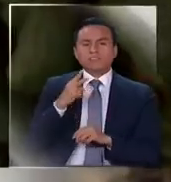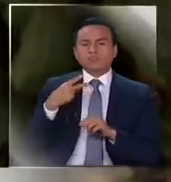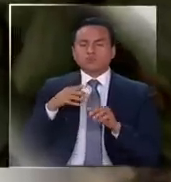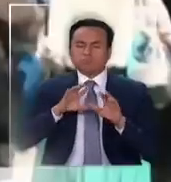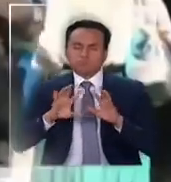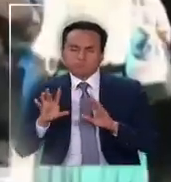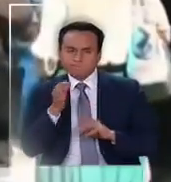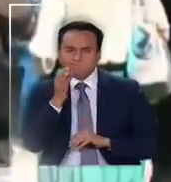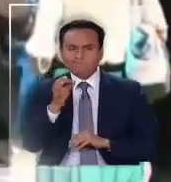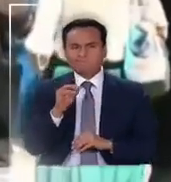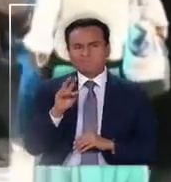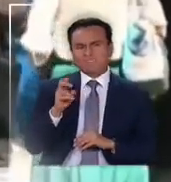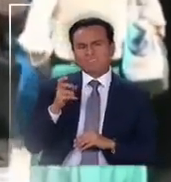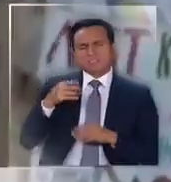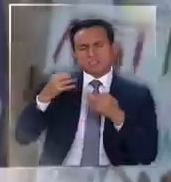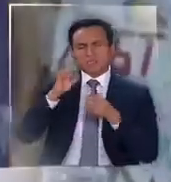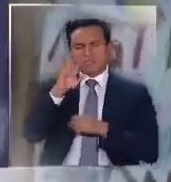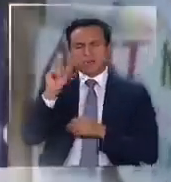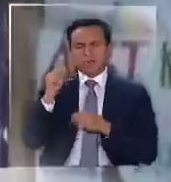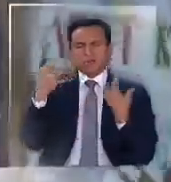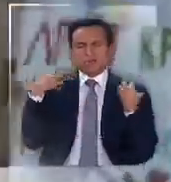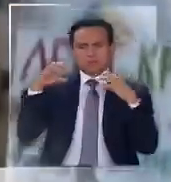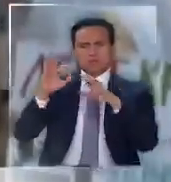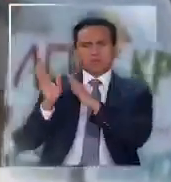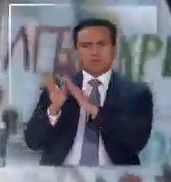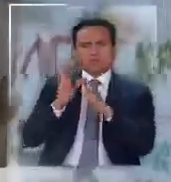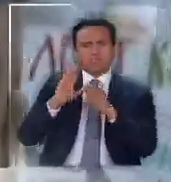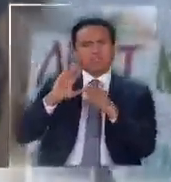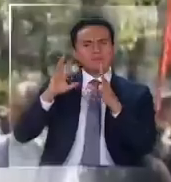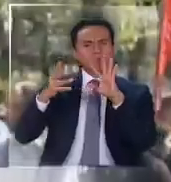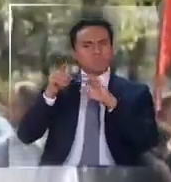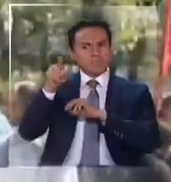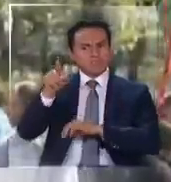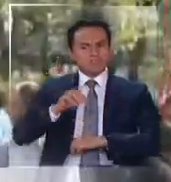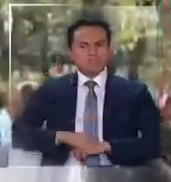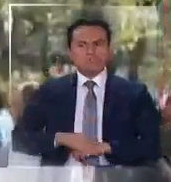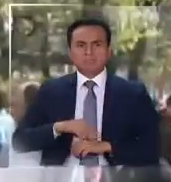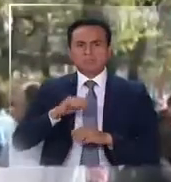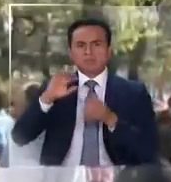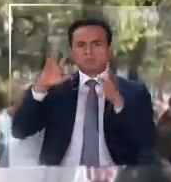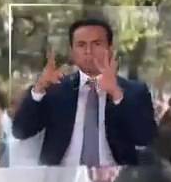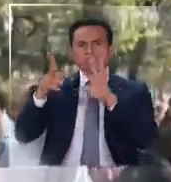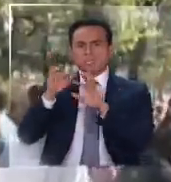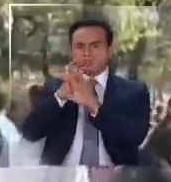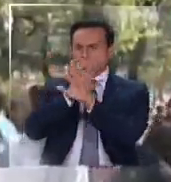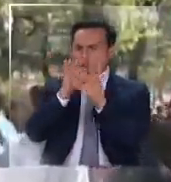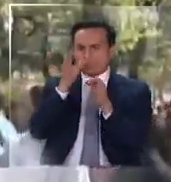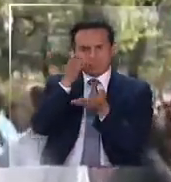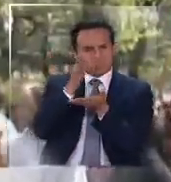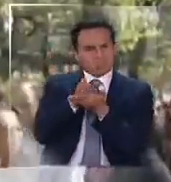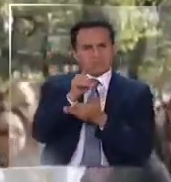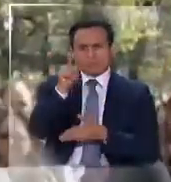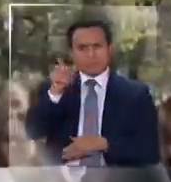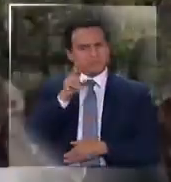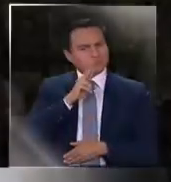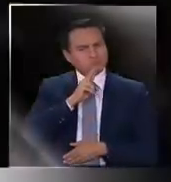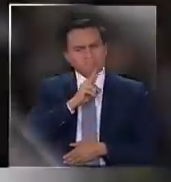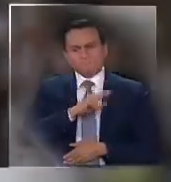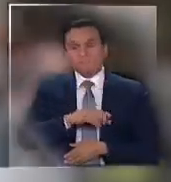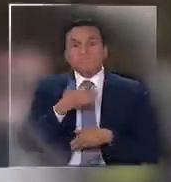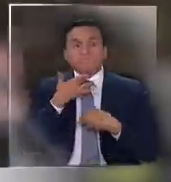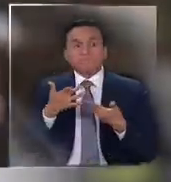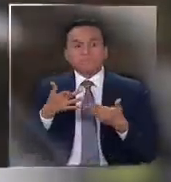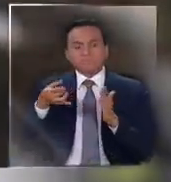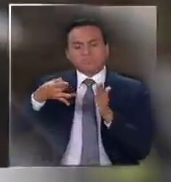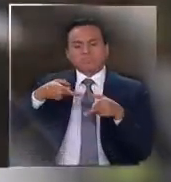la decisión de la FIFA de nombrar a Rusia como organizador del Mundial. El Mundial no debió haberse realizado nunca en Rusia. por